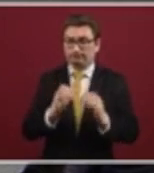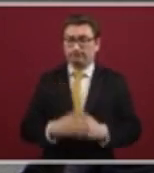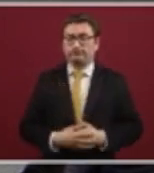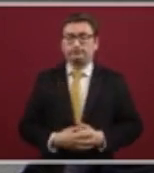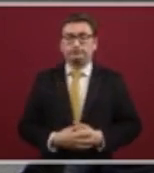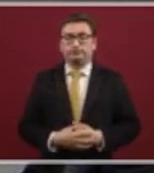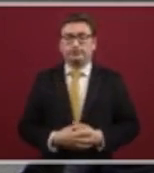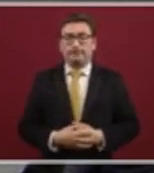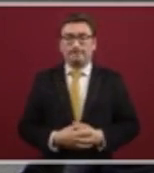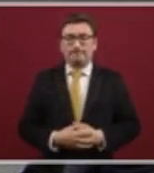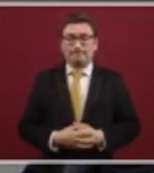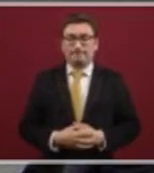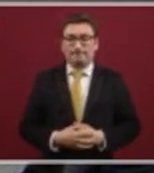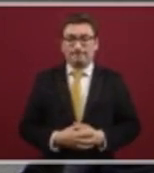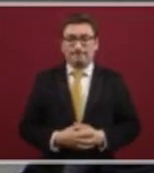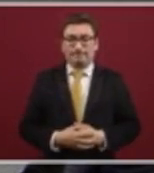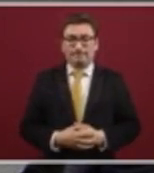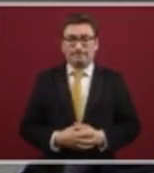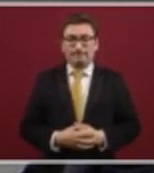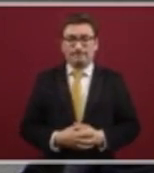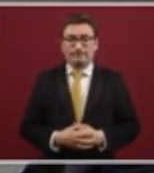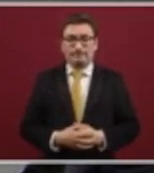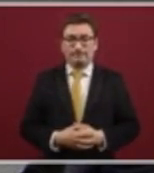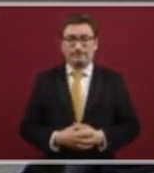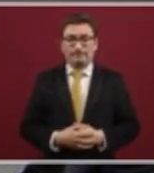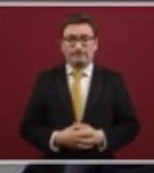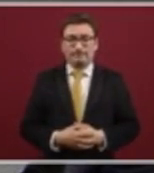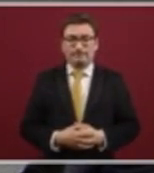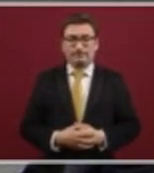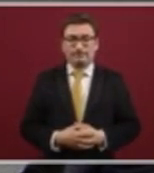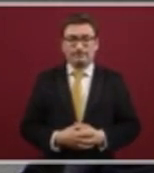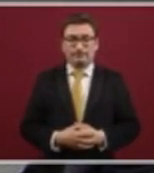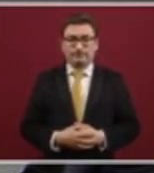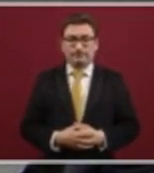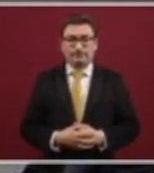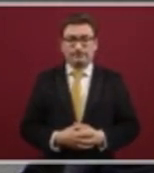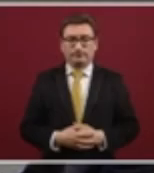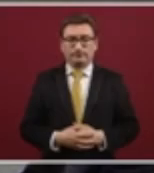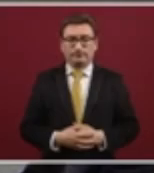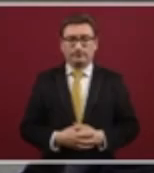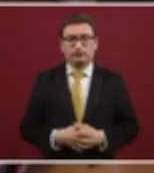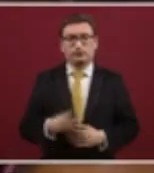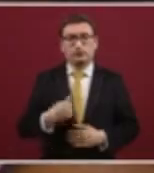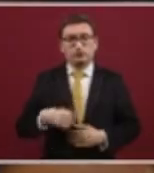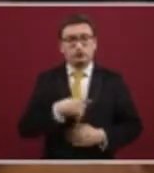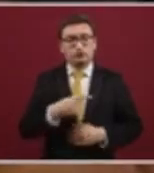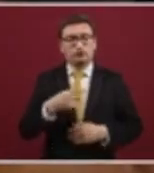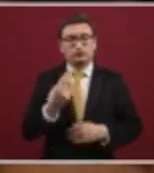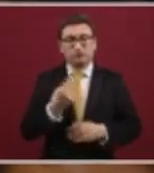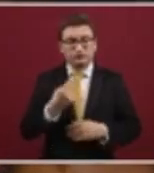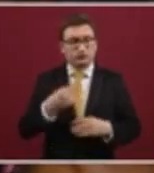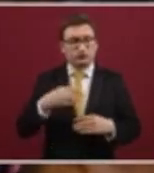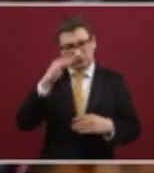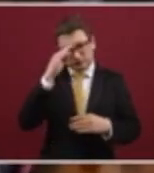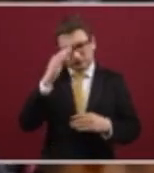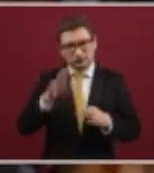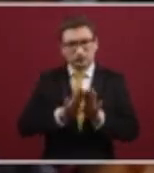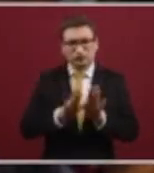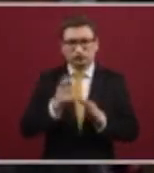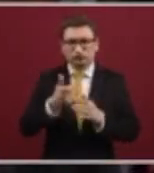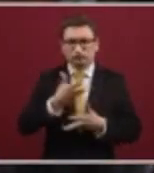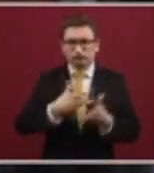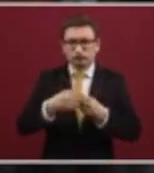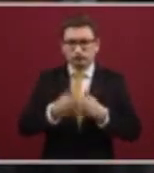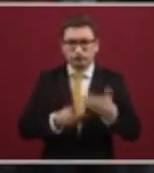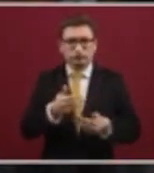Y bueno, aquí está. Tenemos que definir más detalladamente el modelo económico. Tiene que haber un énfasis